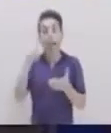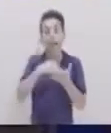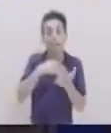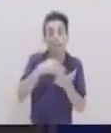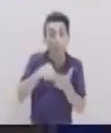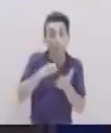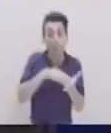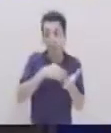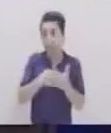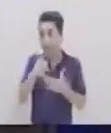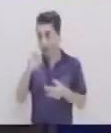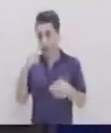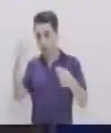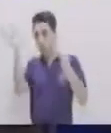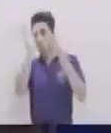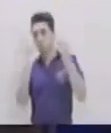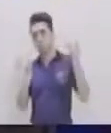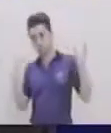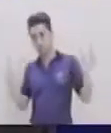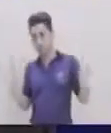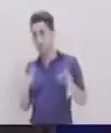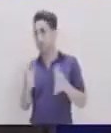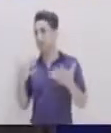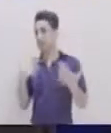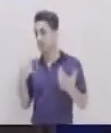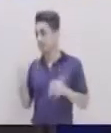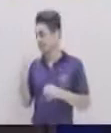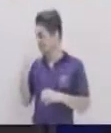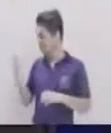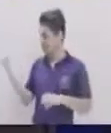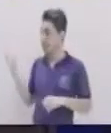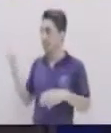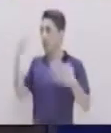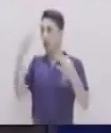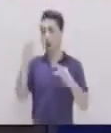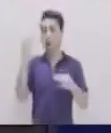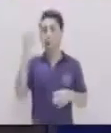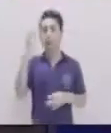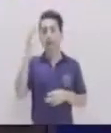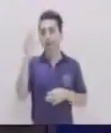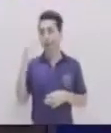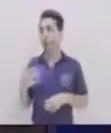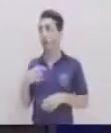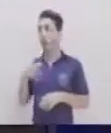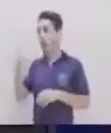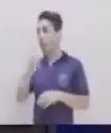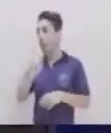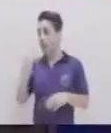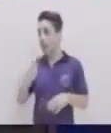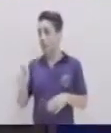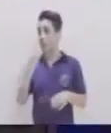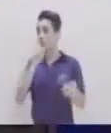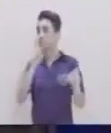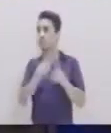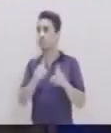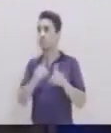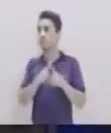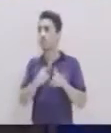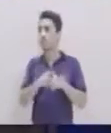un pigmento para poder crear una obra de arte. Para lo cual vamos a necesitar una hoja blanca, nuestro lápiz